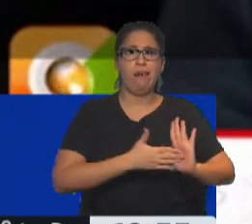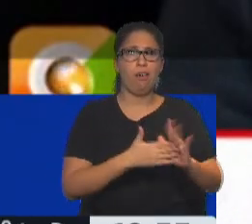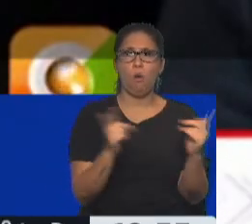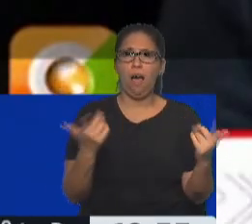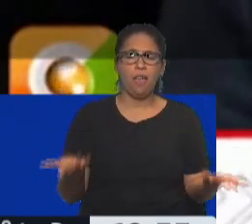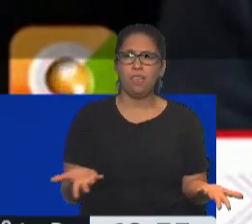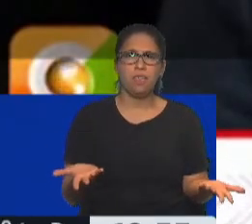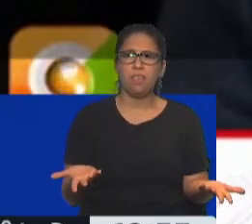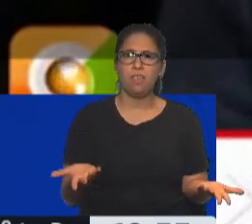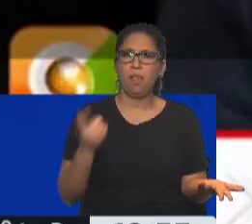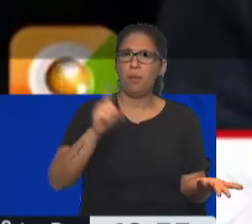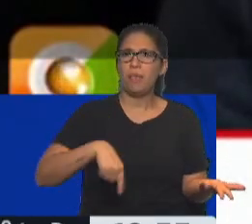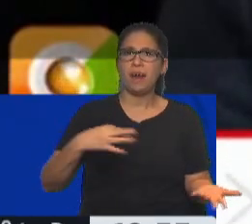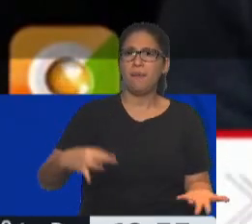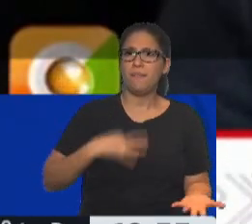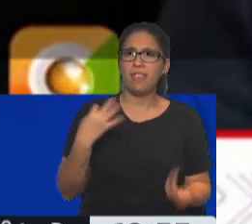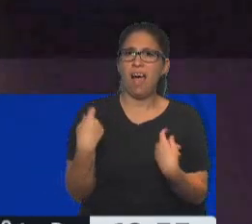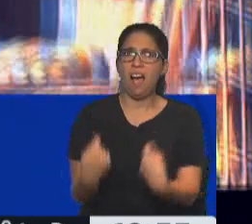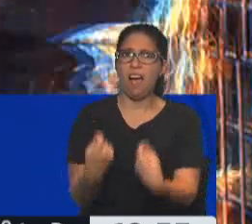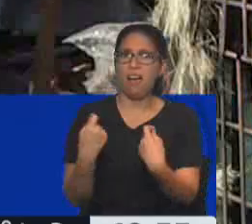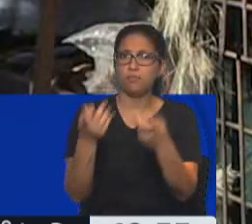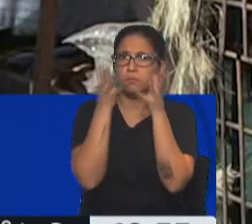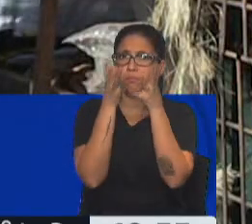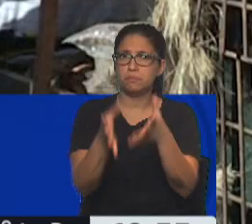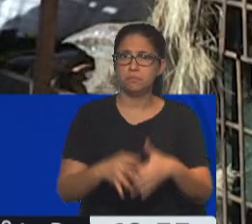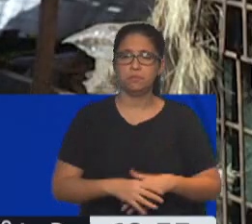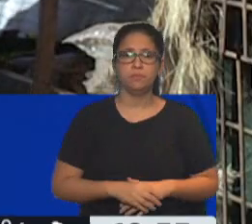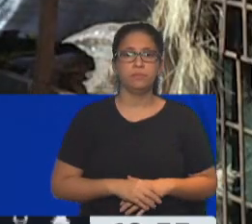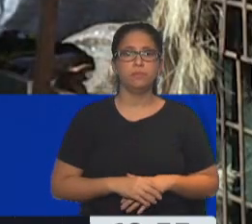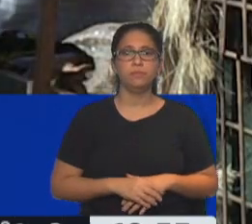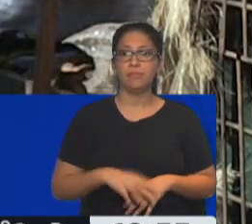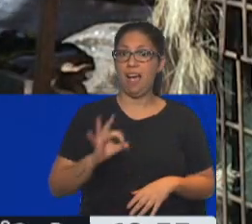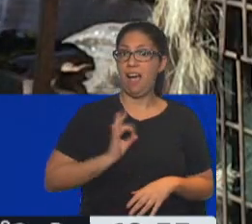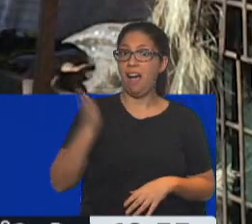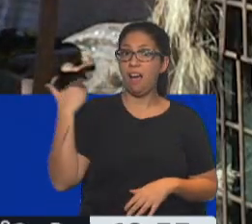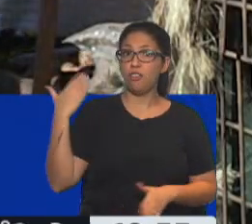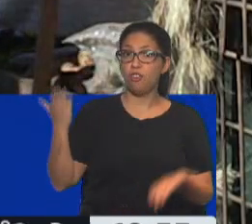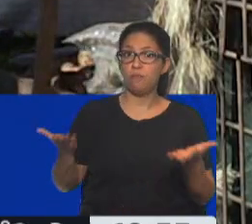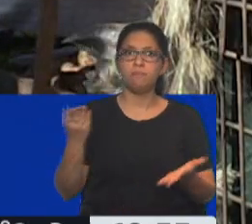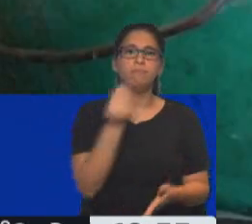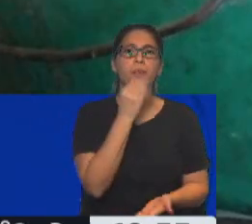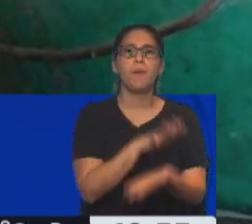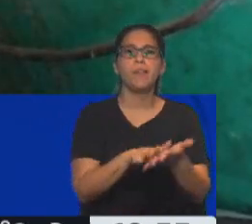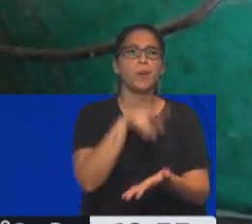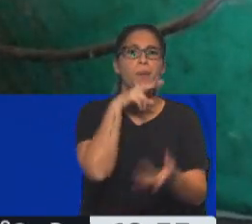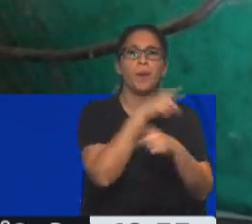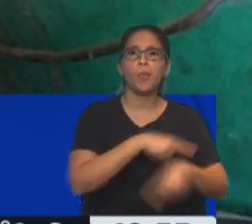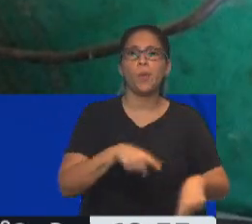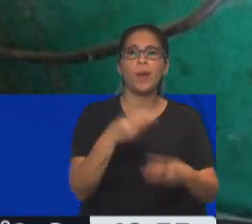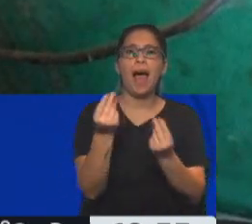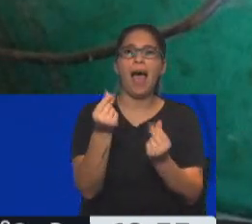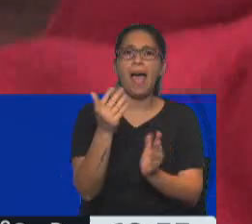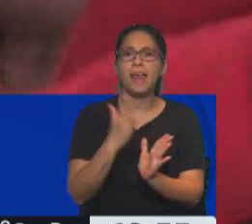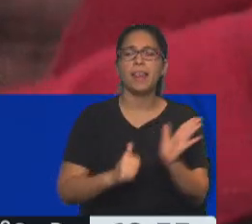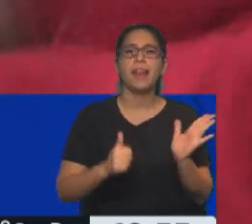raise higher the cost of living. En el último año, alimentos básicos como verduras, harina de maíz y